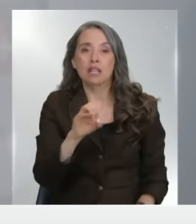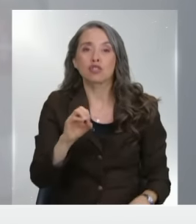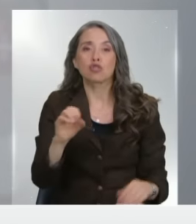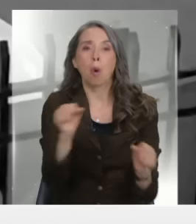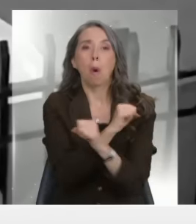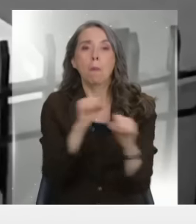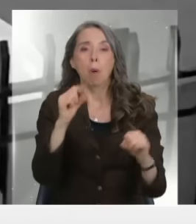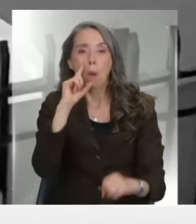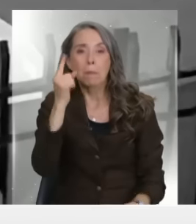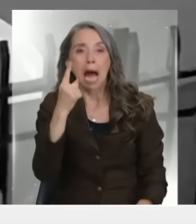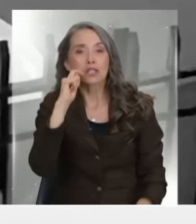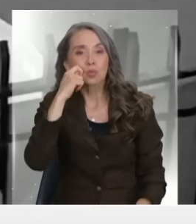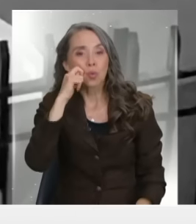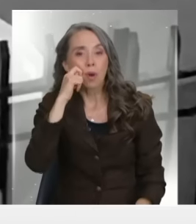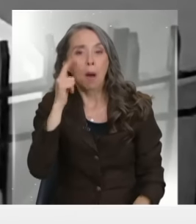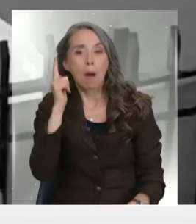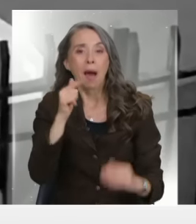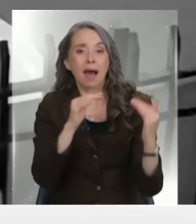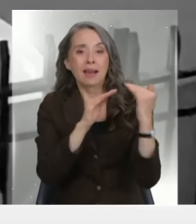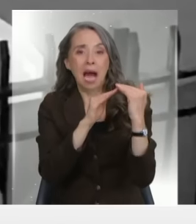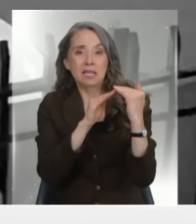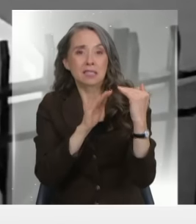Azul.